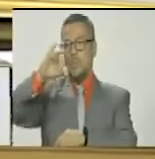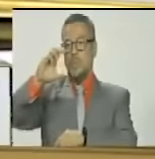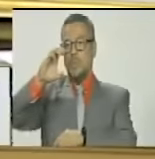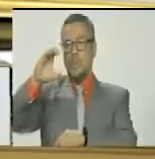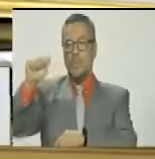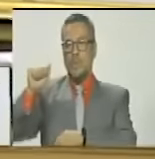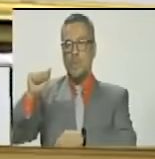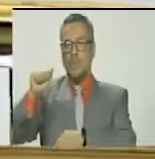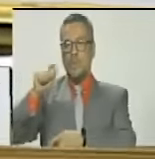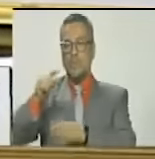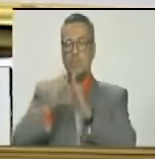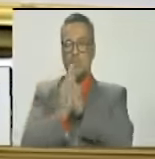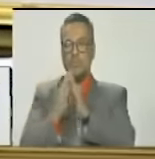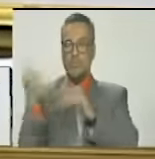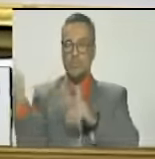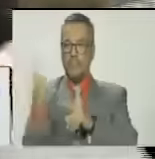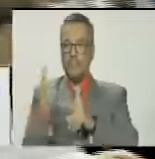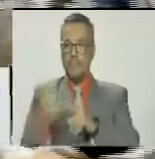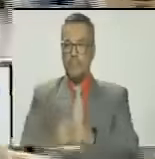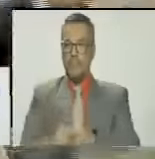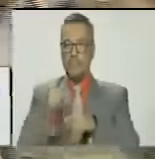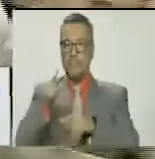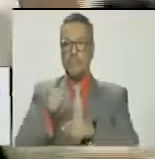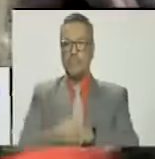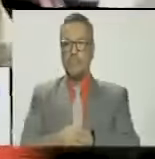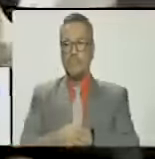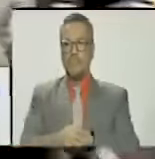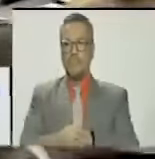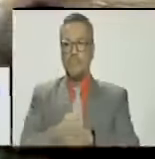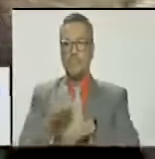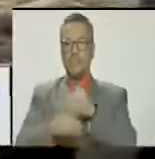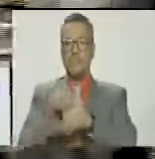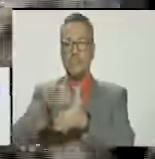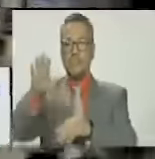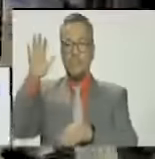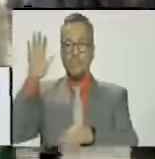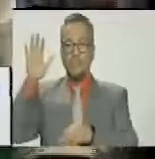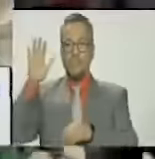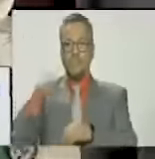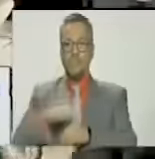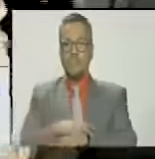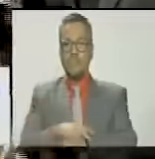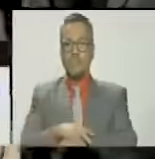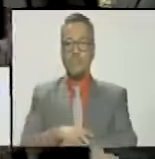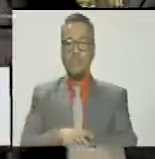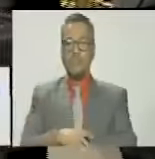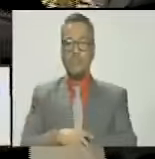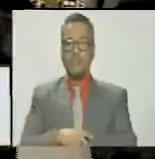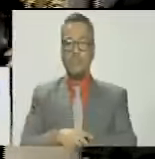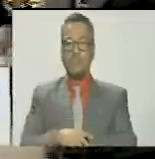Por favor, suba al estrado para los efectos de la juramentación.